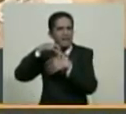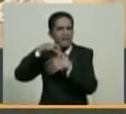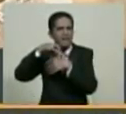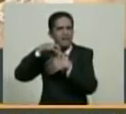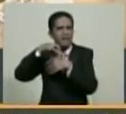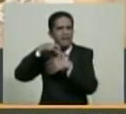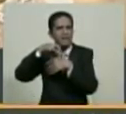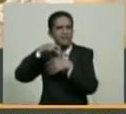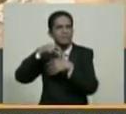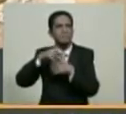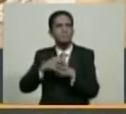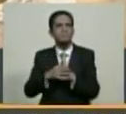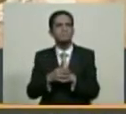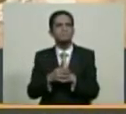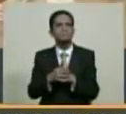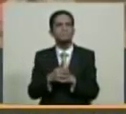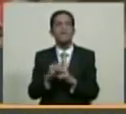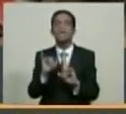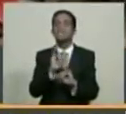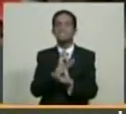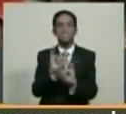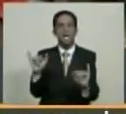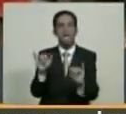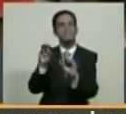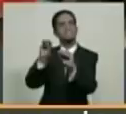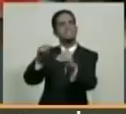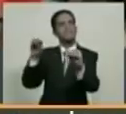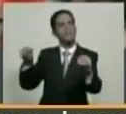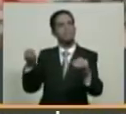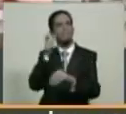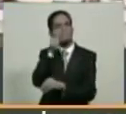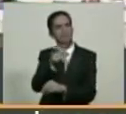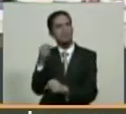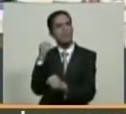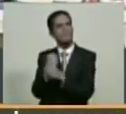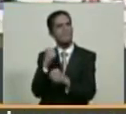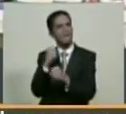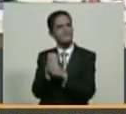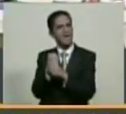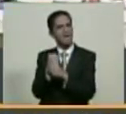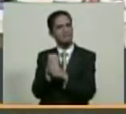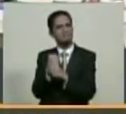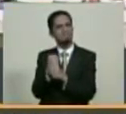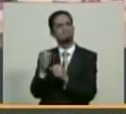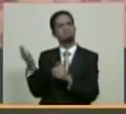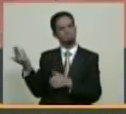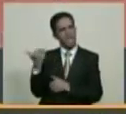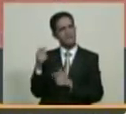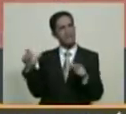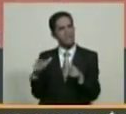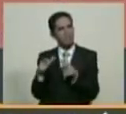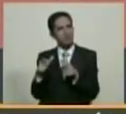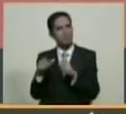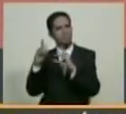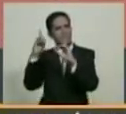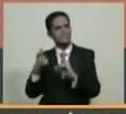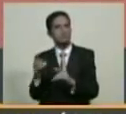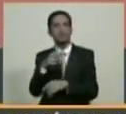Hemos llamado ya a los representantes de todos los sectores cárnicos para tomar decisiones.